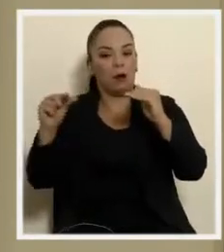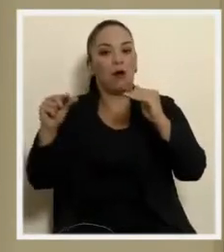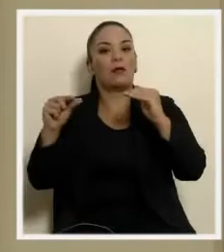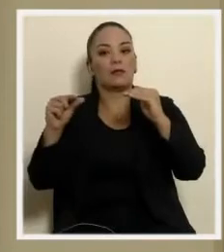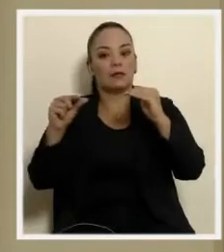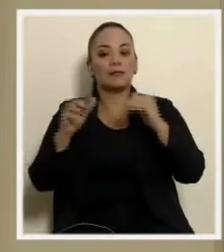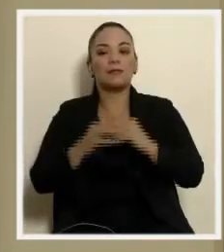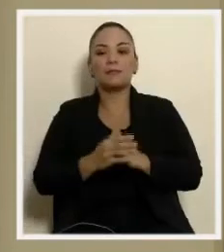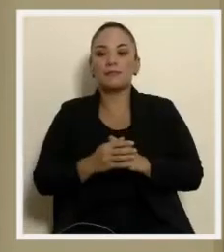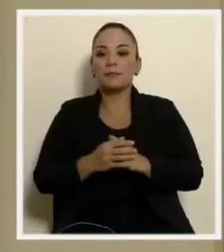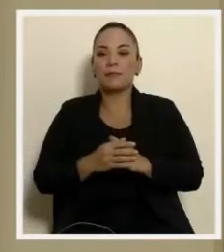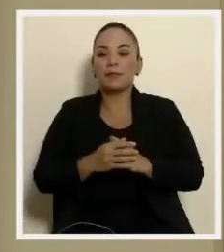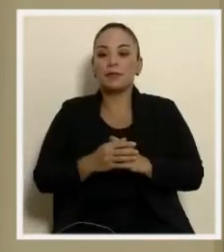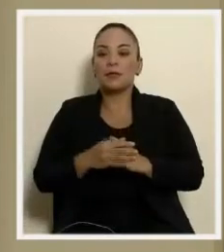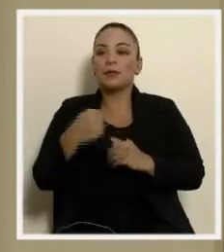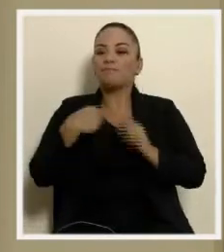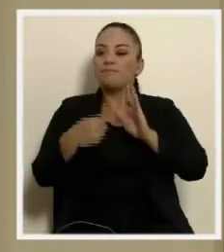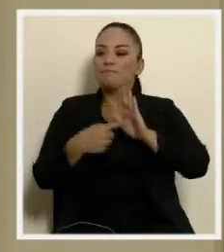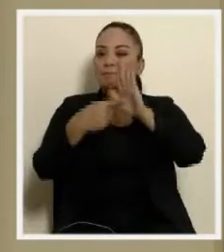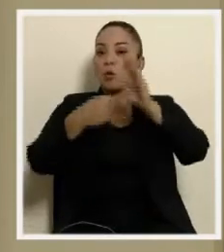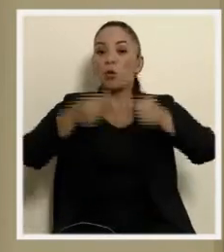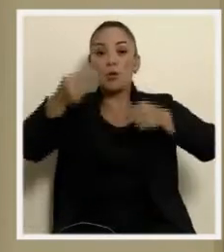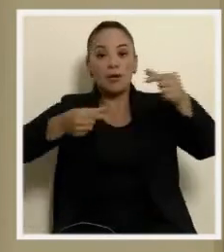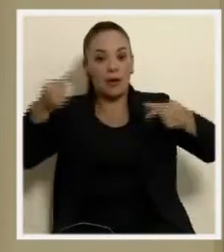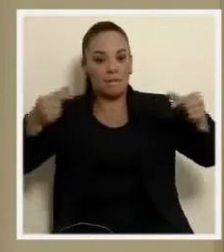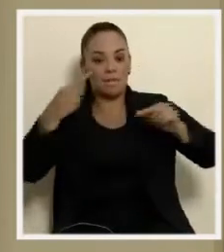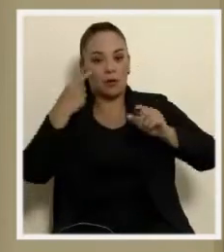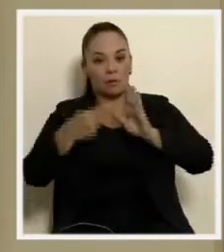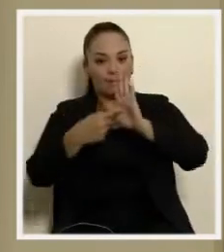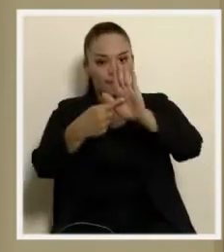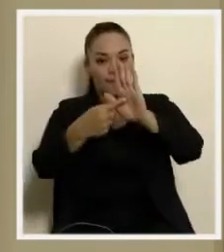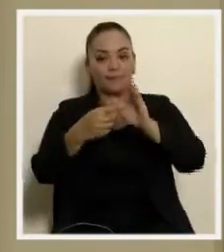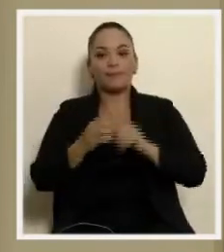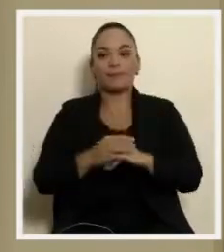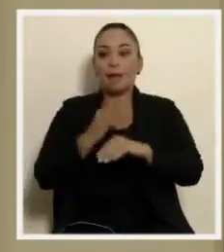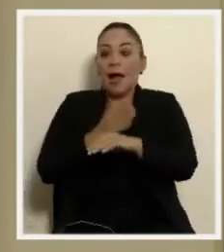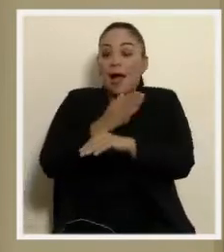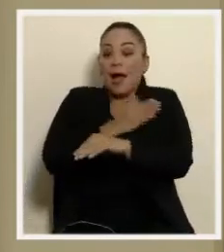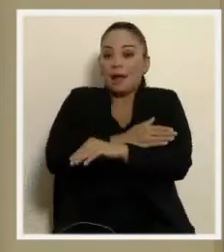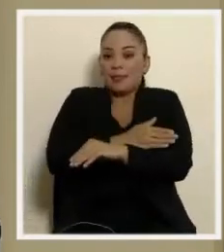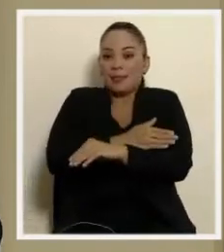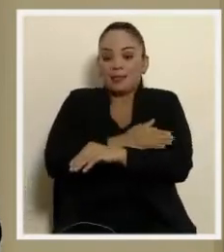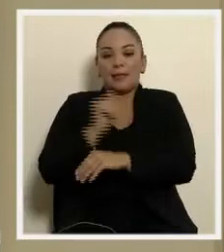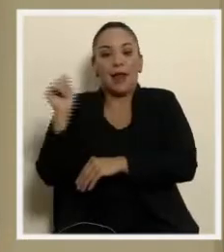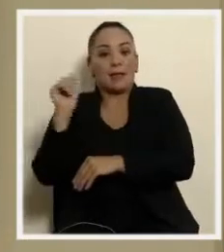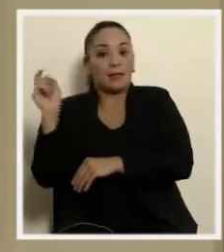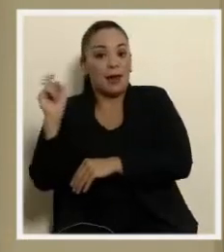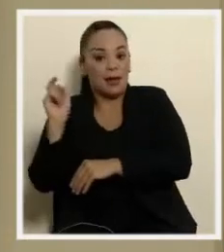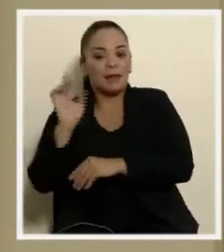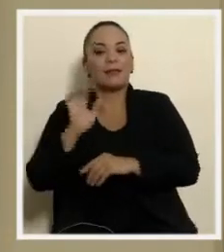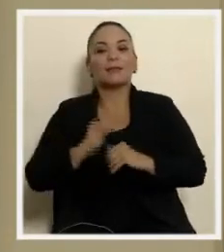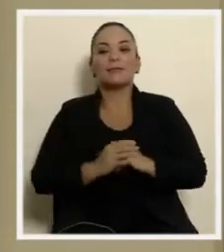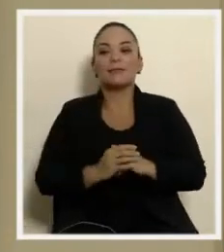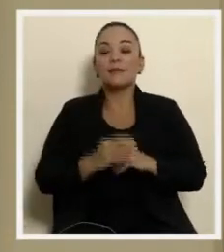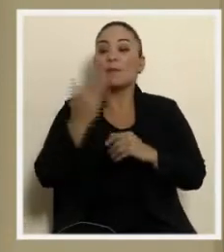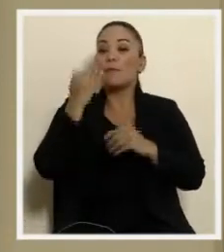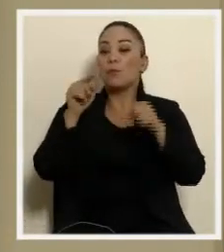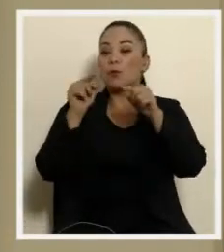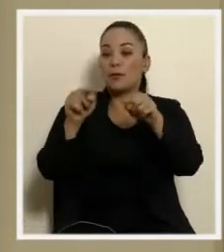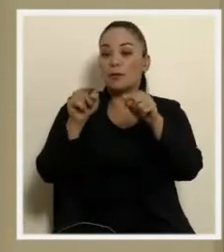yo quiero mostrarles esta gráfica antes que hablemos de las alertas, porque justamente esto es lo que